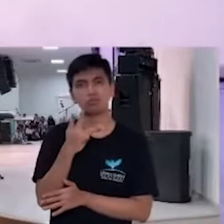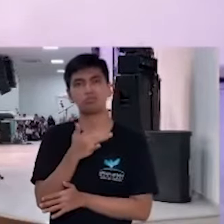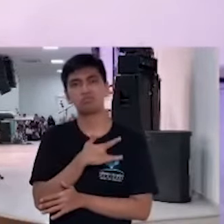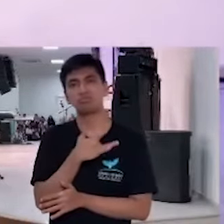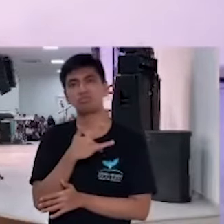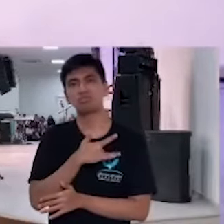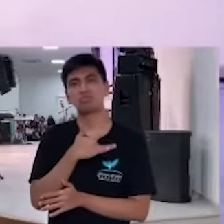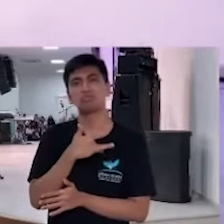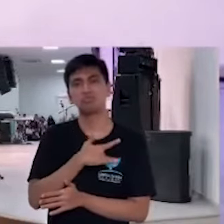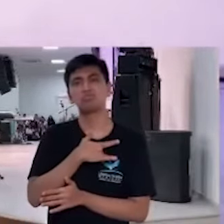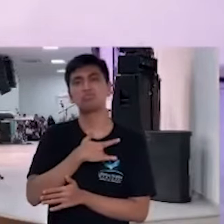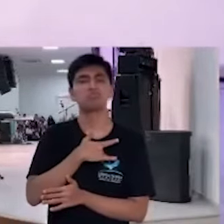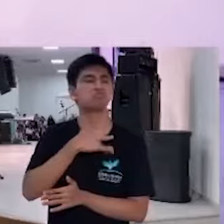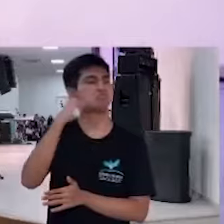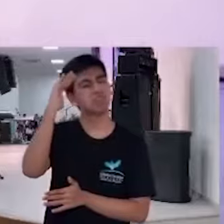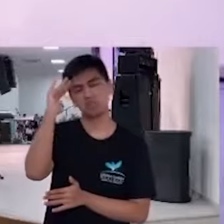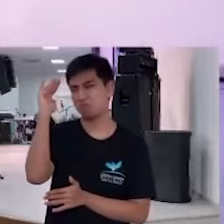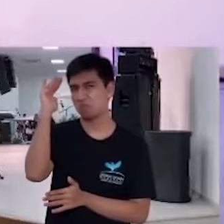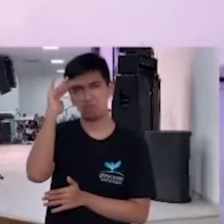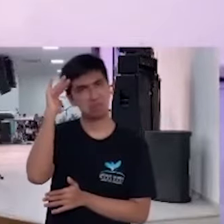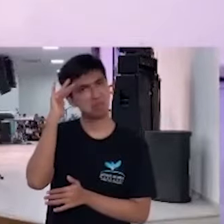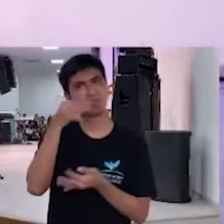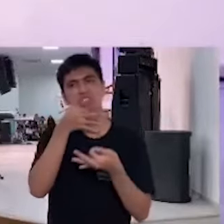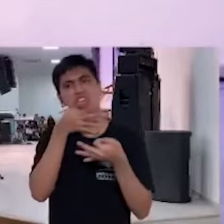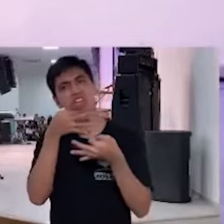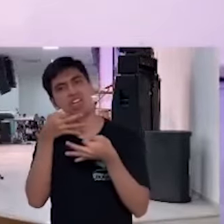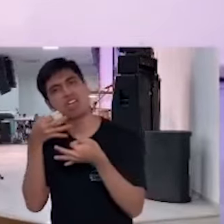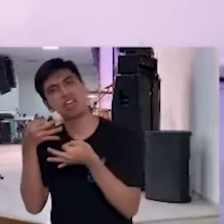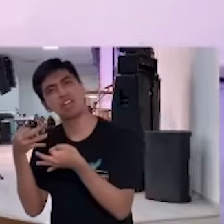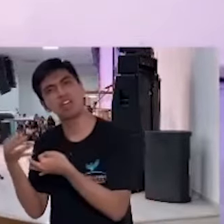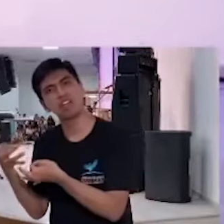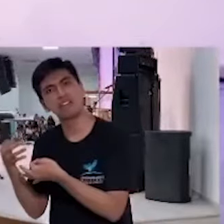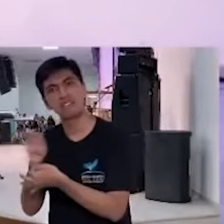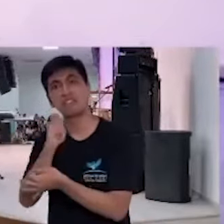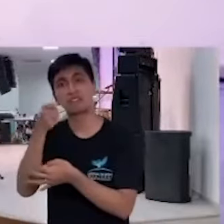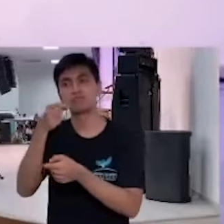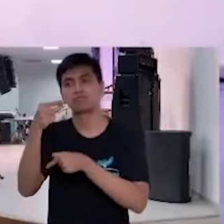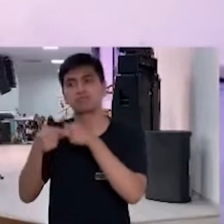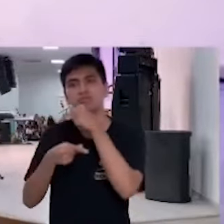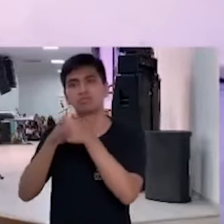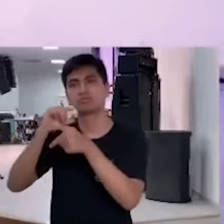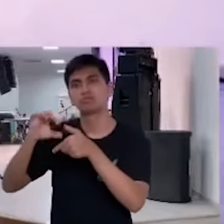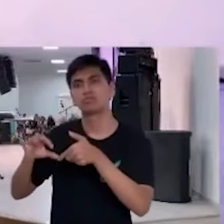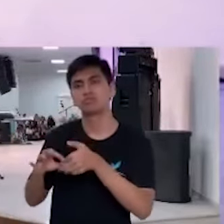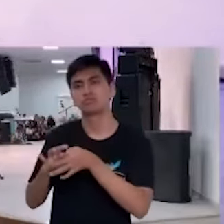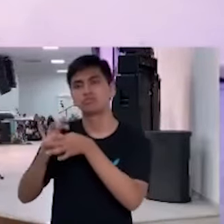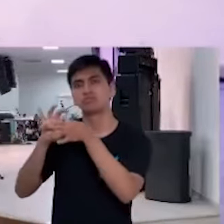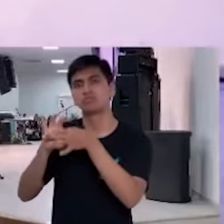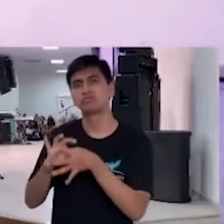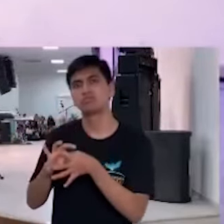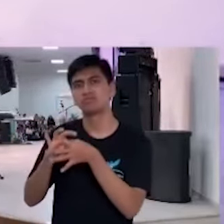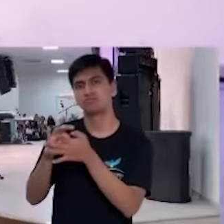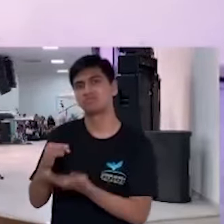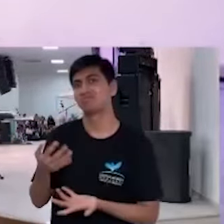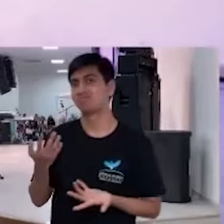personales de las mujeres, con lo que se abre una puerta de confianza totalmente ilícita.